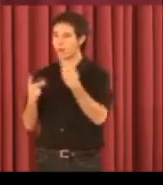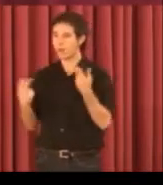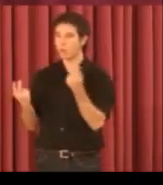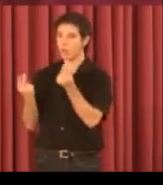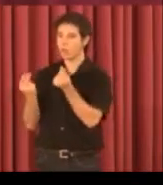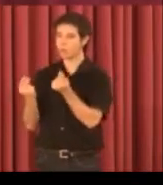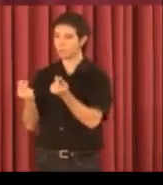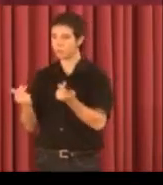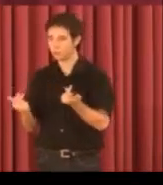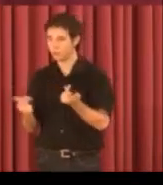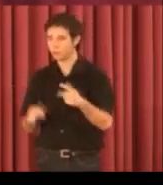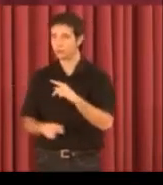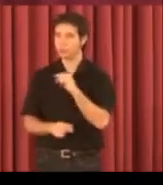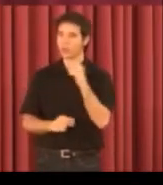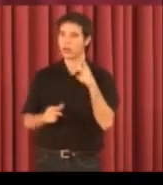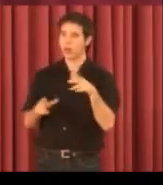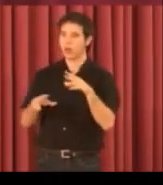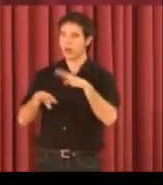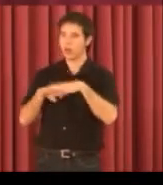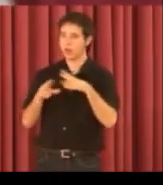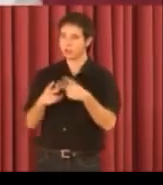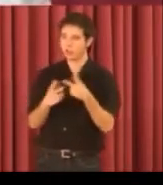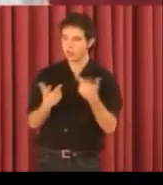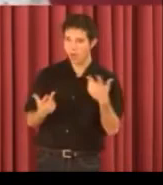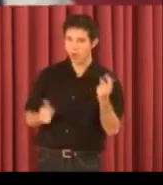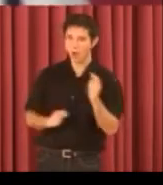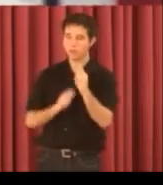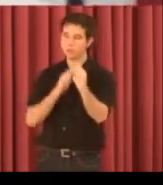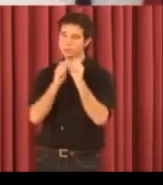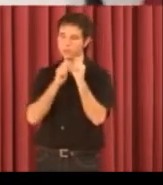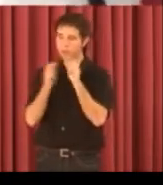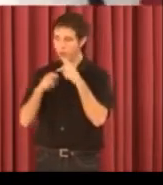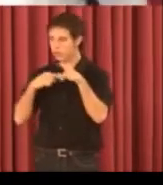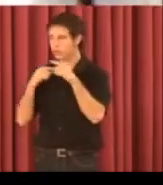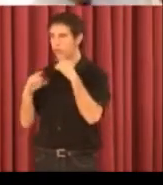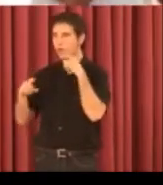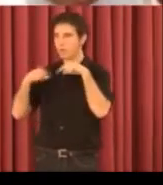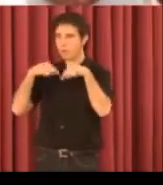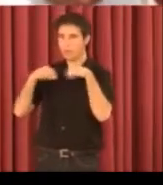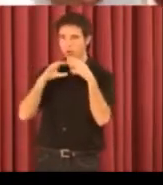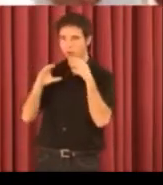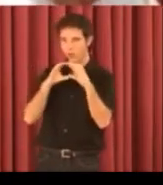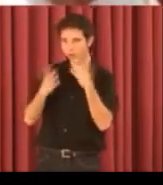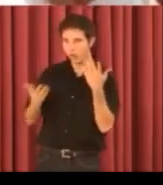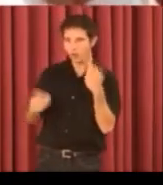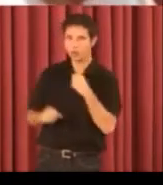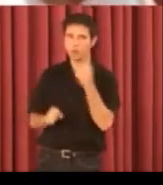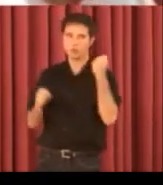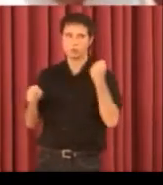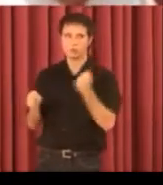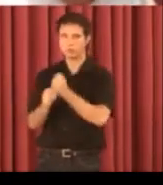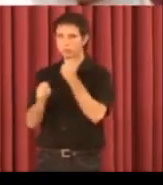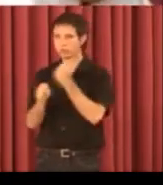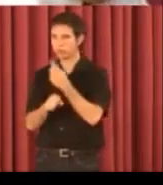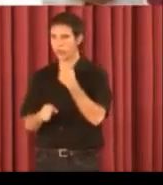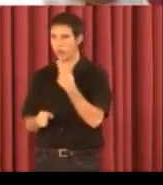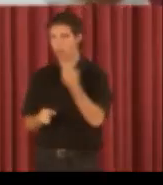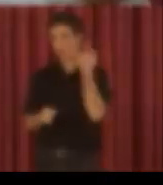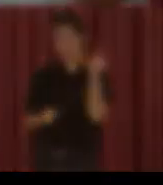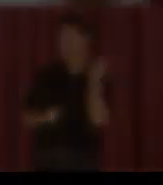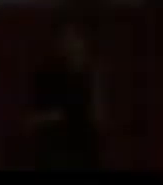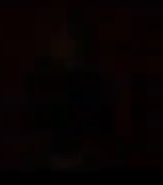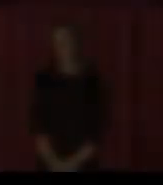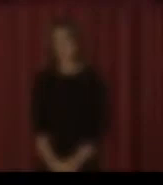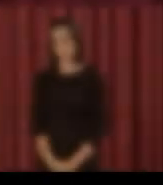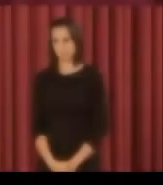sociales, periodistas de los diferentes medios de comunicación que llevan trabajando intensamente durante estos dos días,